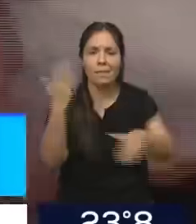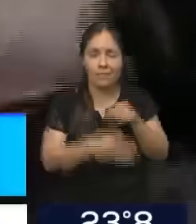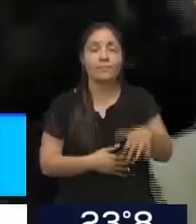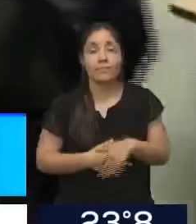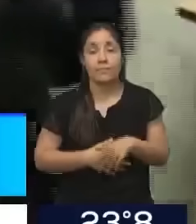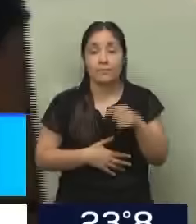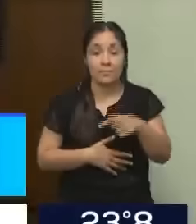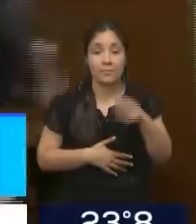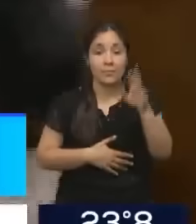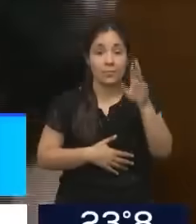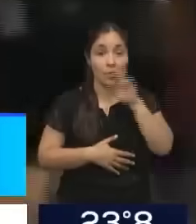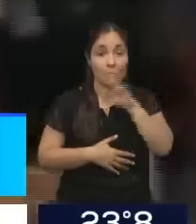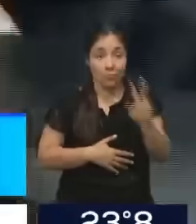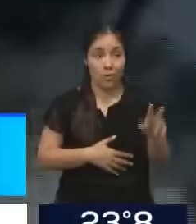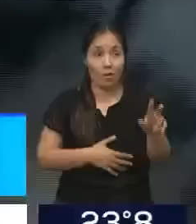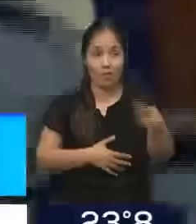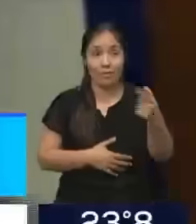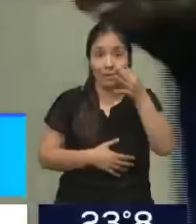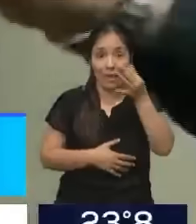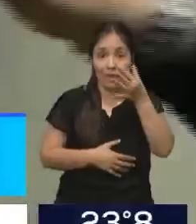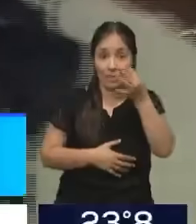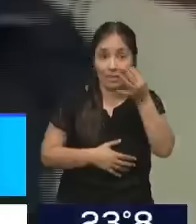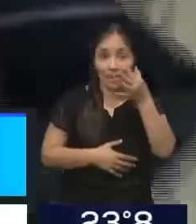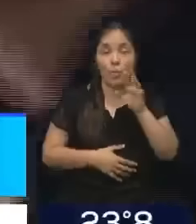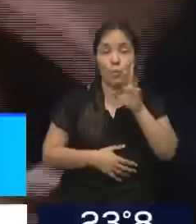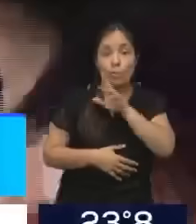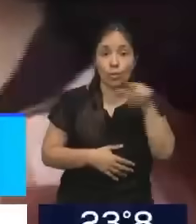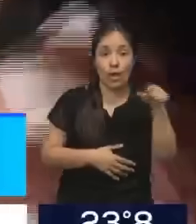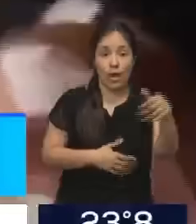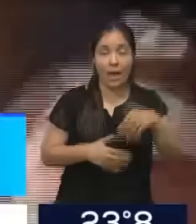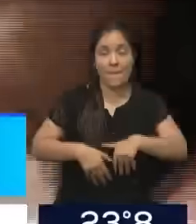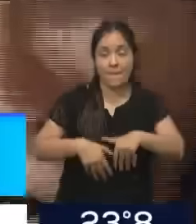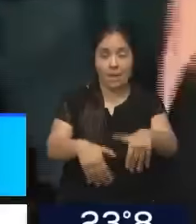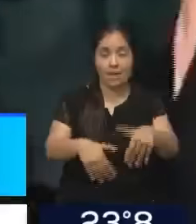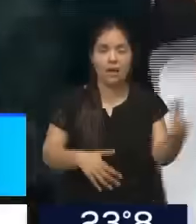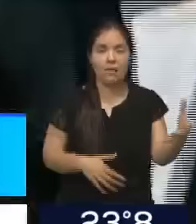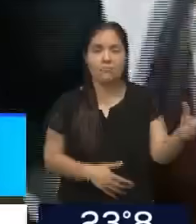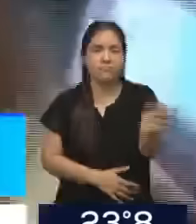del brazo, la zamarró, quedando embarazada y cayó de panza.